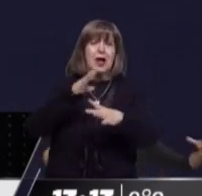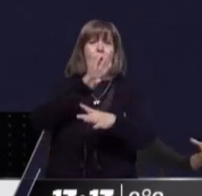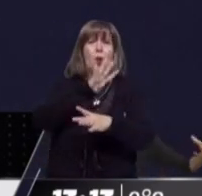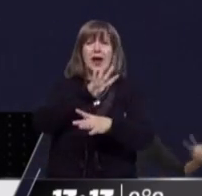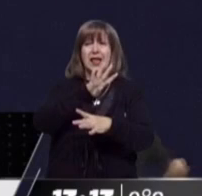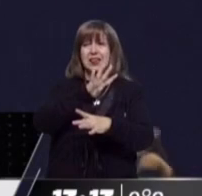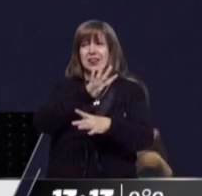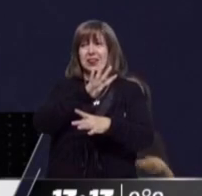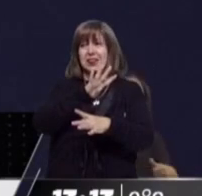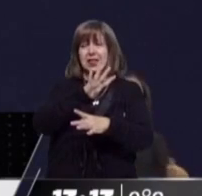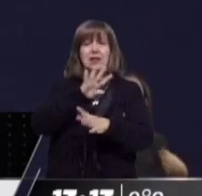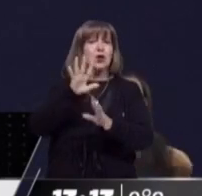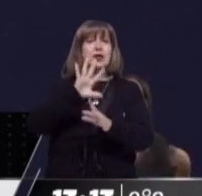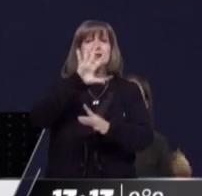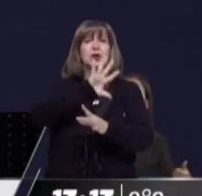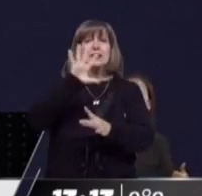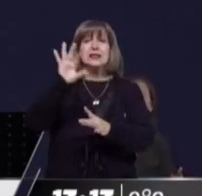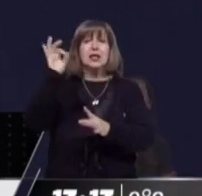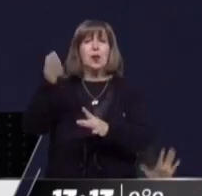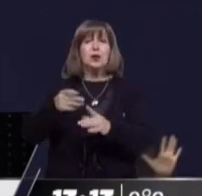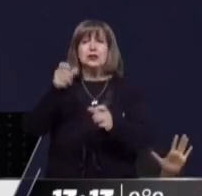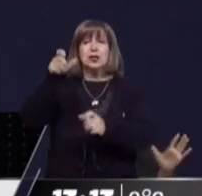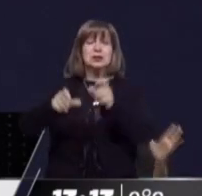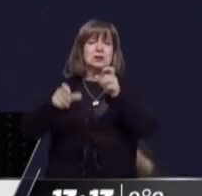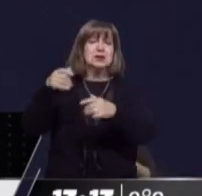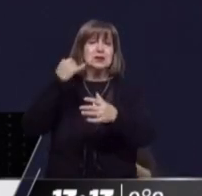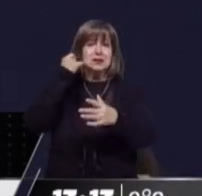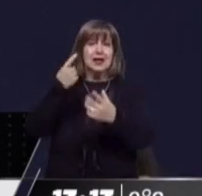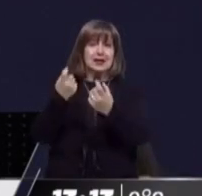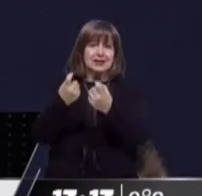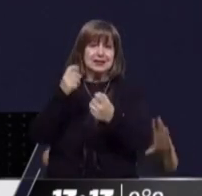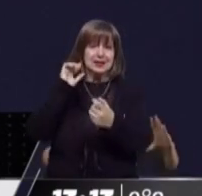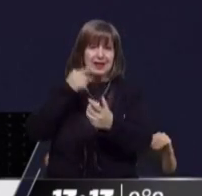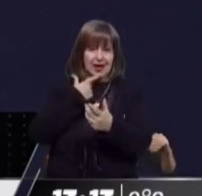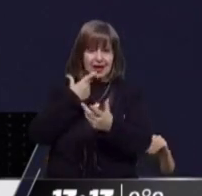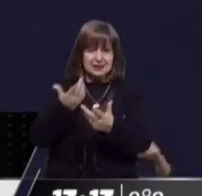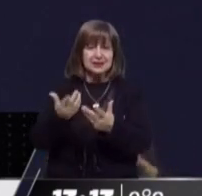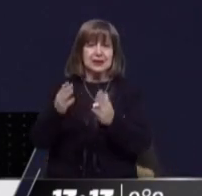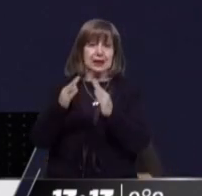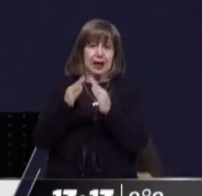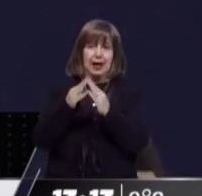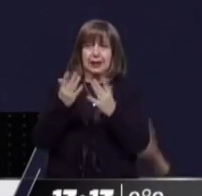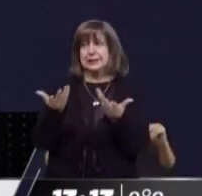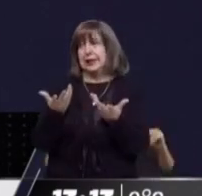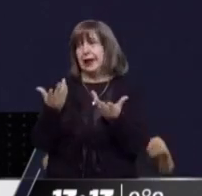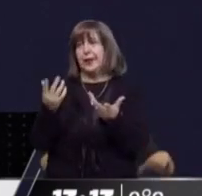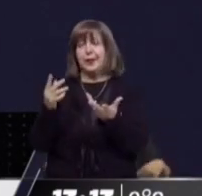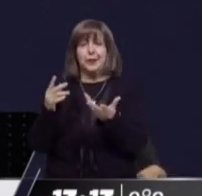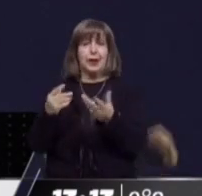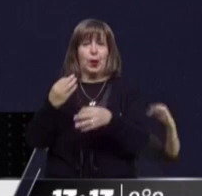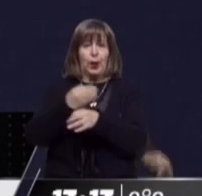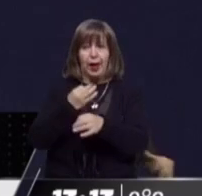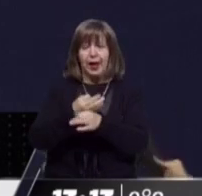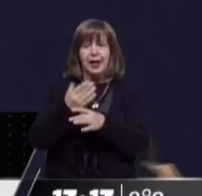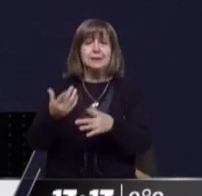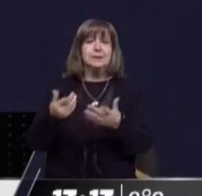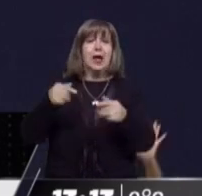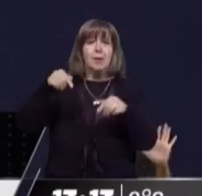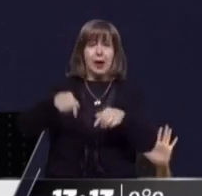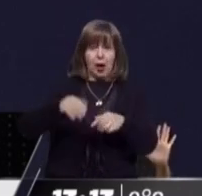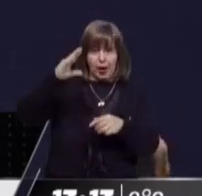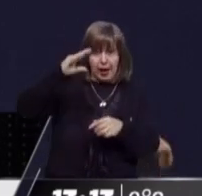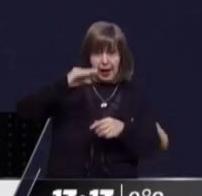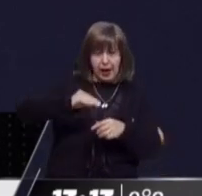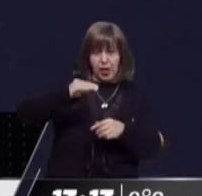40 eh de un 55 por. para hoy a la noche veremos después con precisión cuándo pero eh para